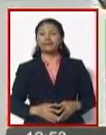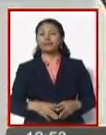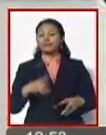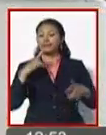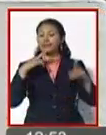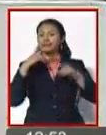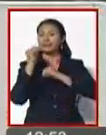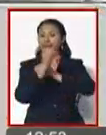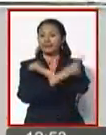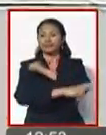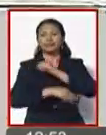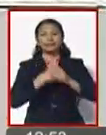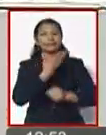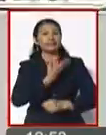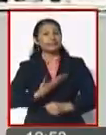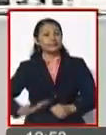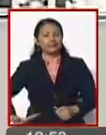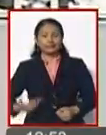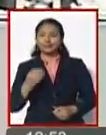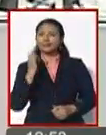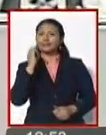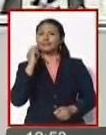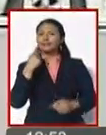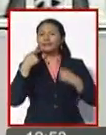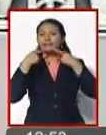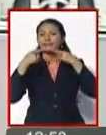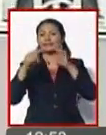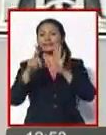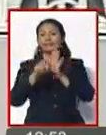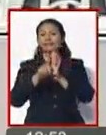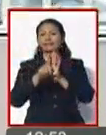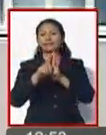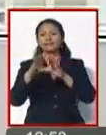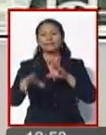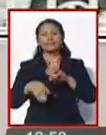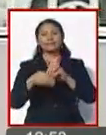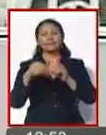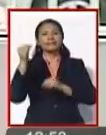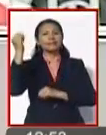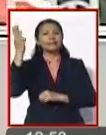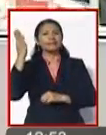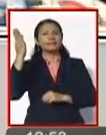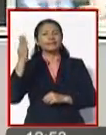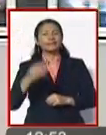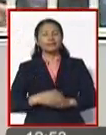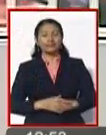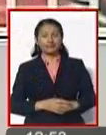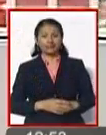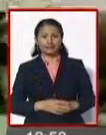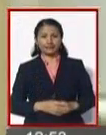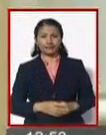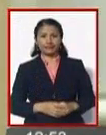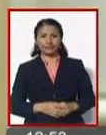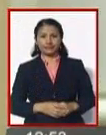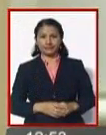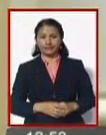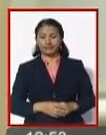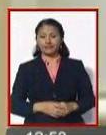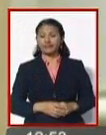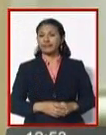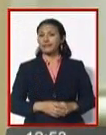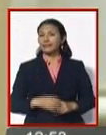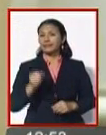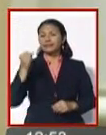Y en noticias nacionales, el presidente Evo Morales promulgó la ley del incremento al bono de la renta de dignidad. En tema